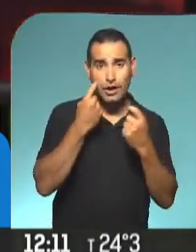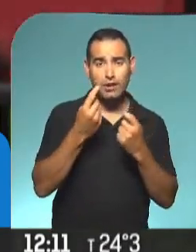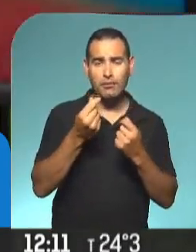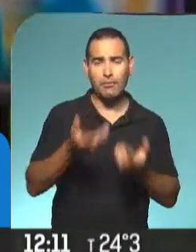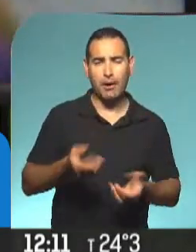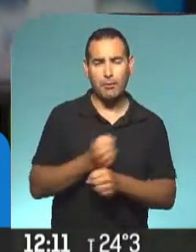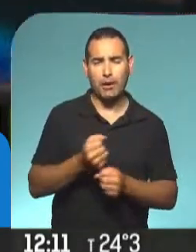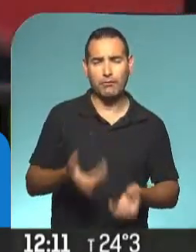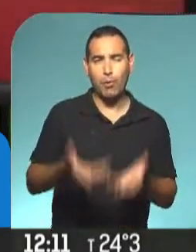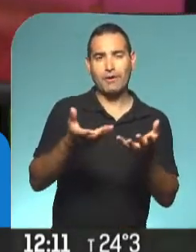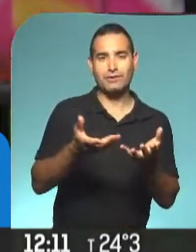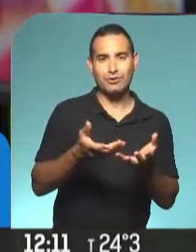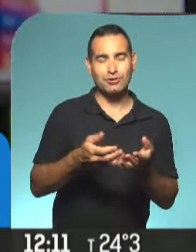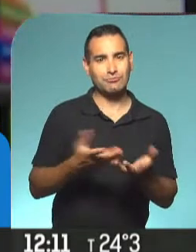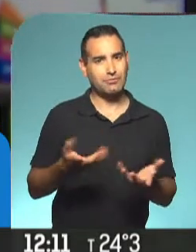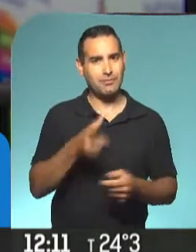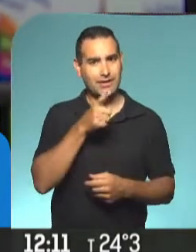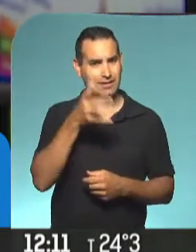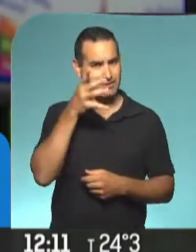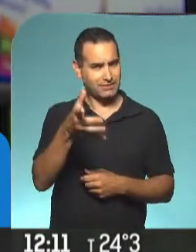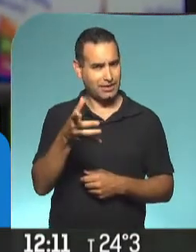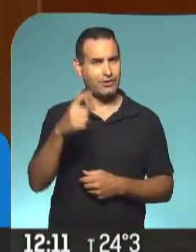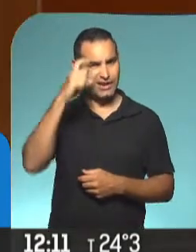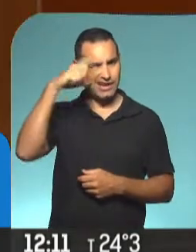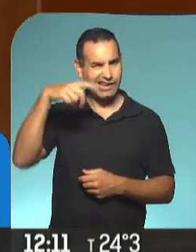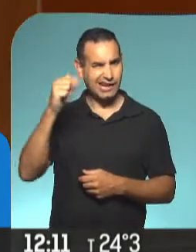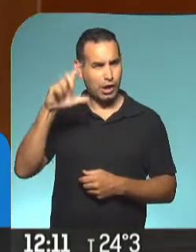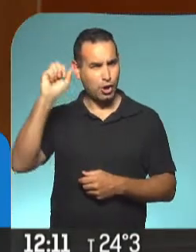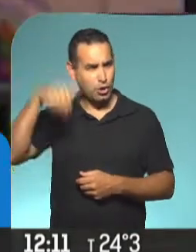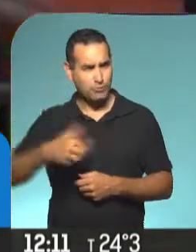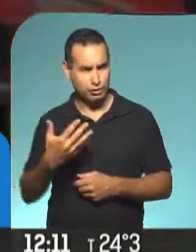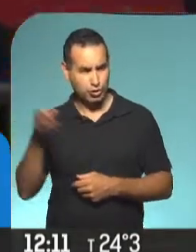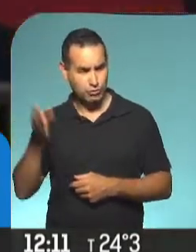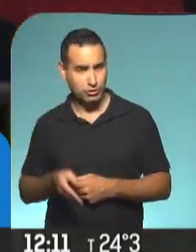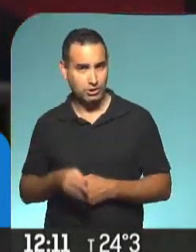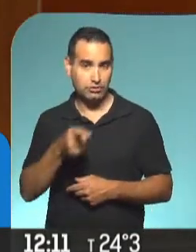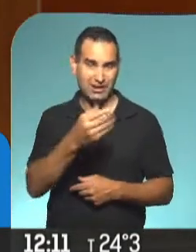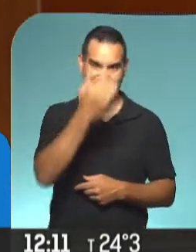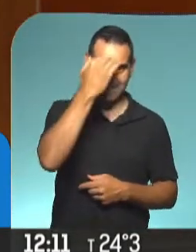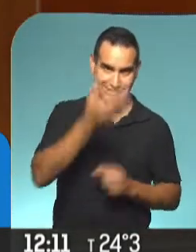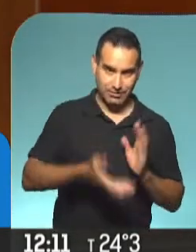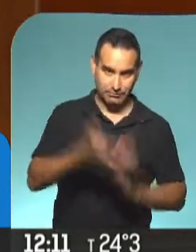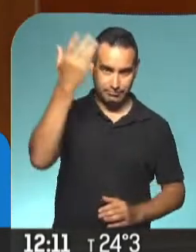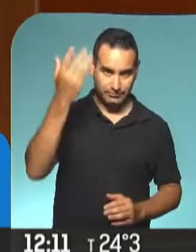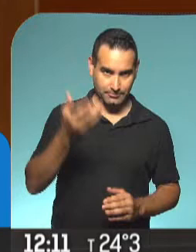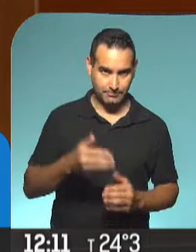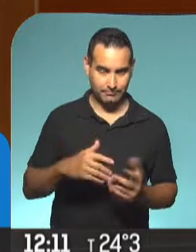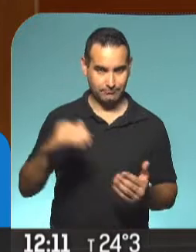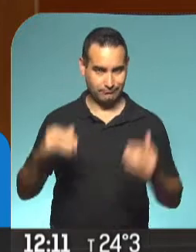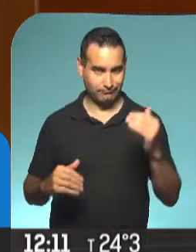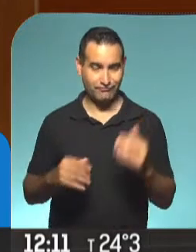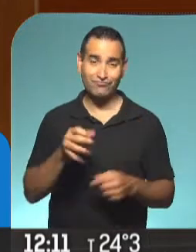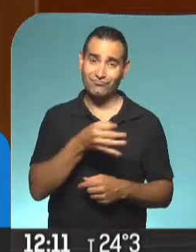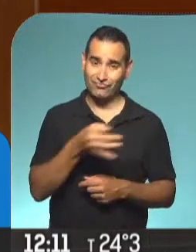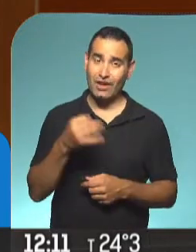aumento, que fue un poco por encima, me parece, del que autorizó el ENACOM, que fue el 5% y terminó siendo el 15%, que ¿no? aparte, claro, que se autorizaron y se aumentó